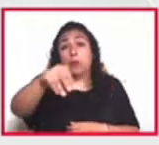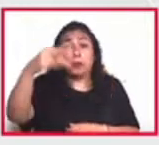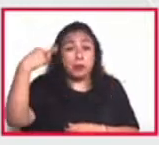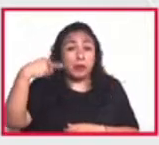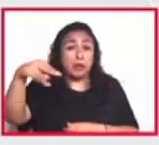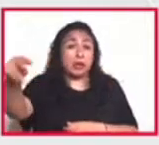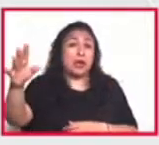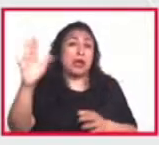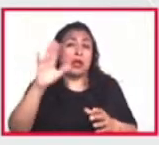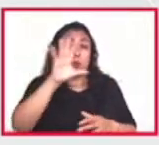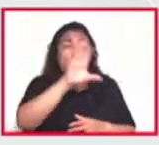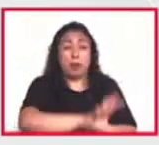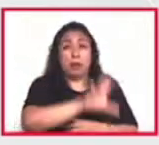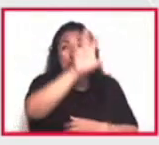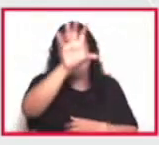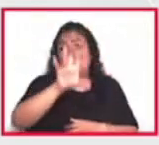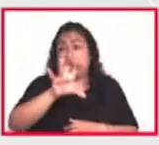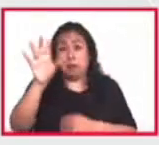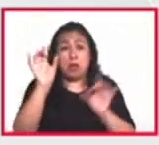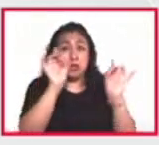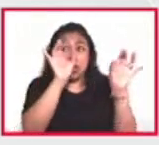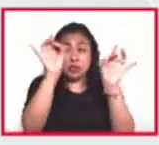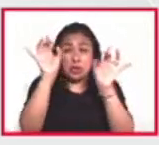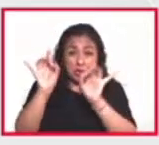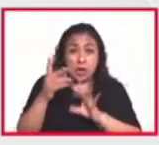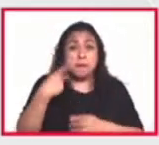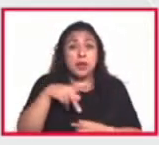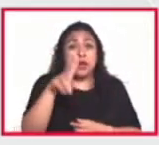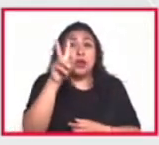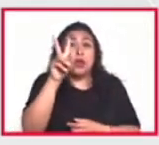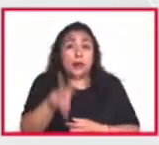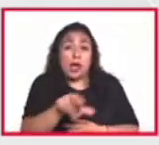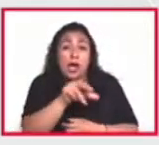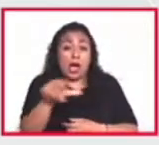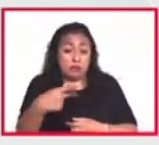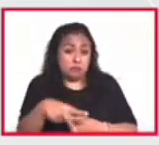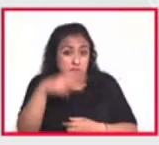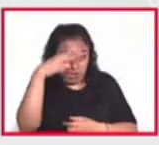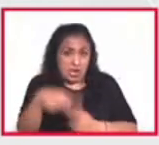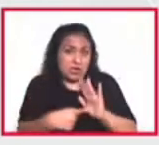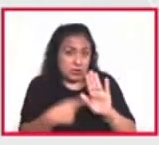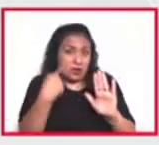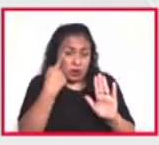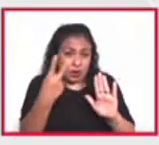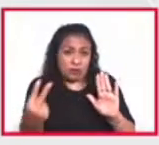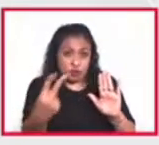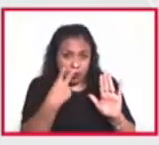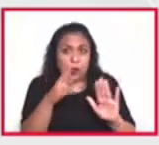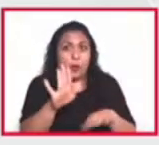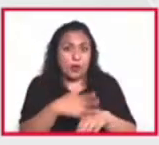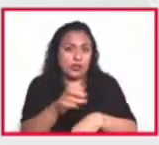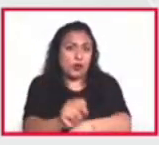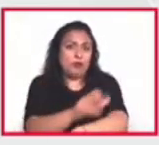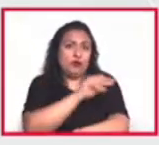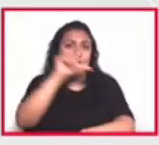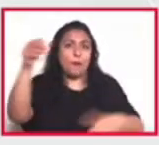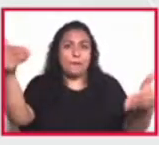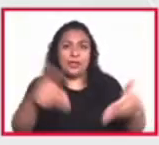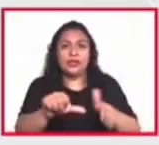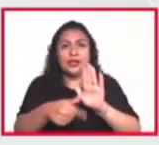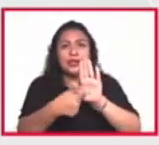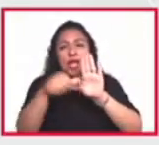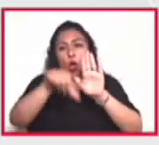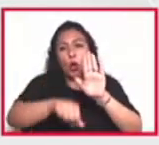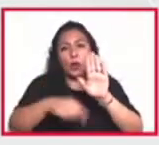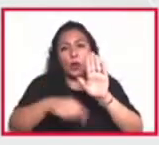los continentes, pero sin duda está hecha para el público mexicano y por eso es que tenemos tanta emoción de presentarla hoy en el Festival de Morelia.